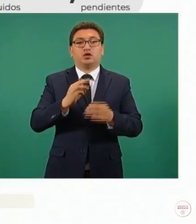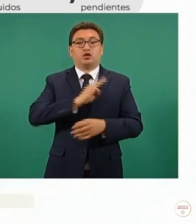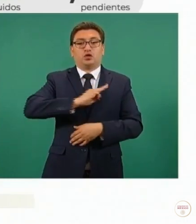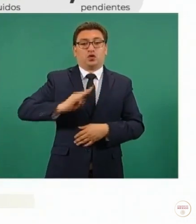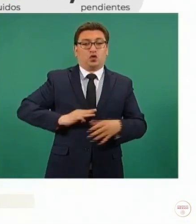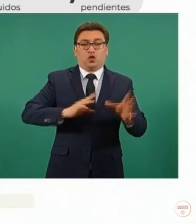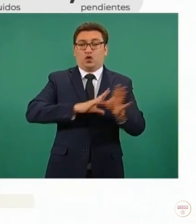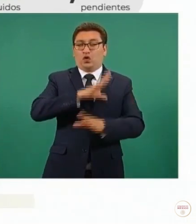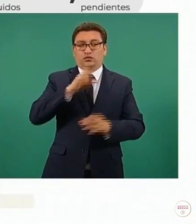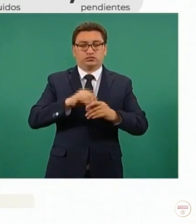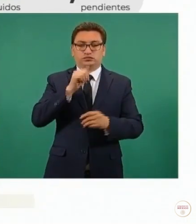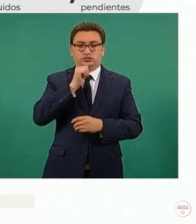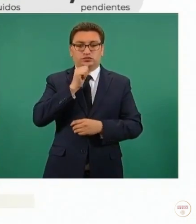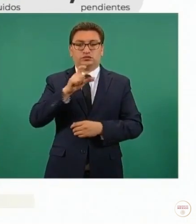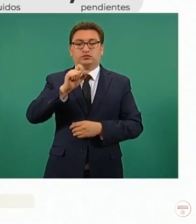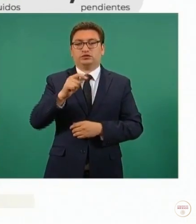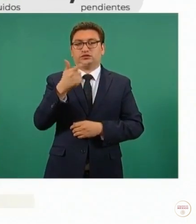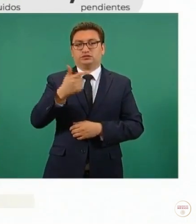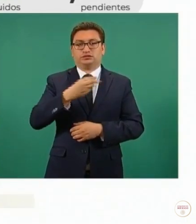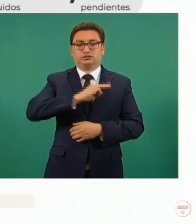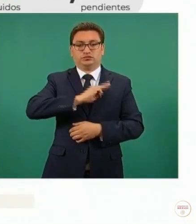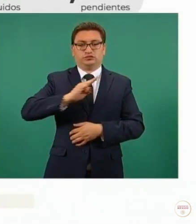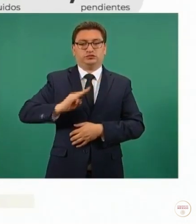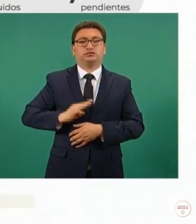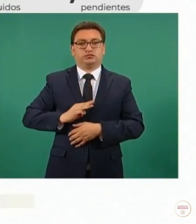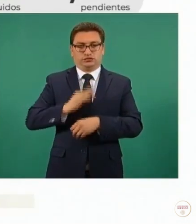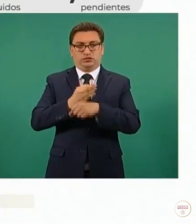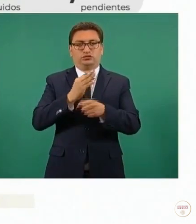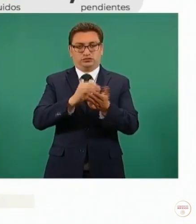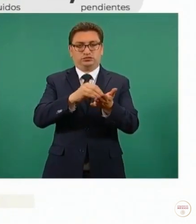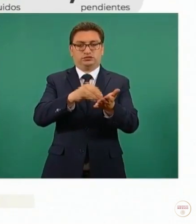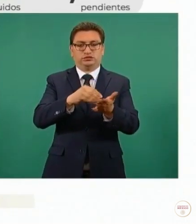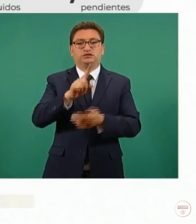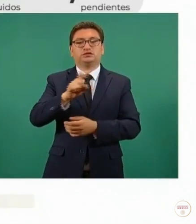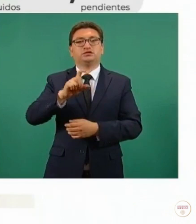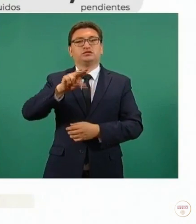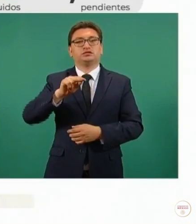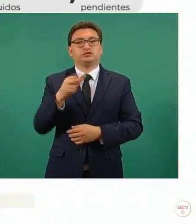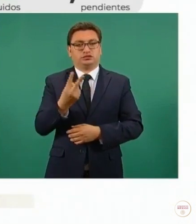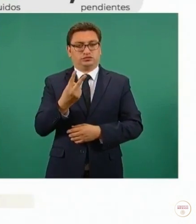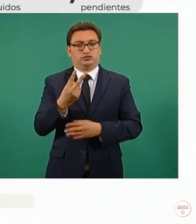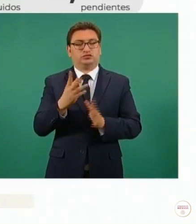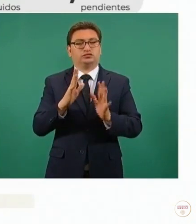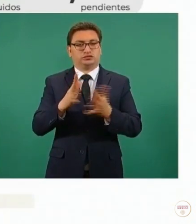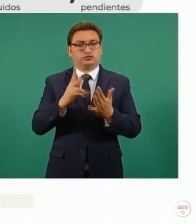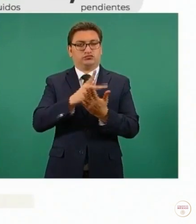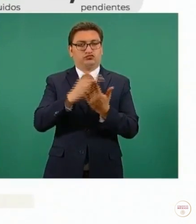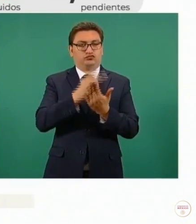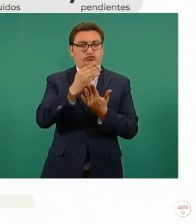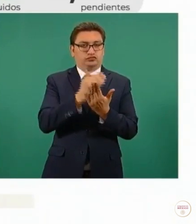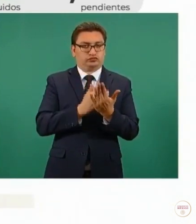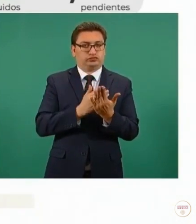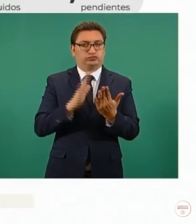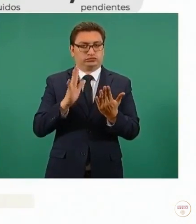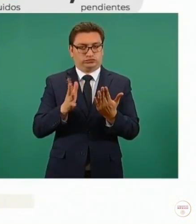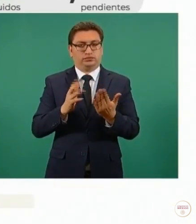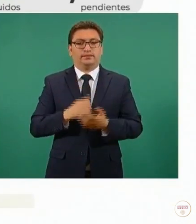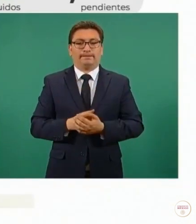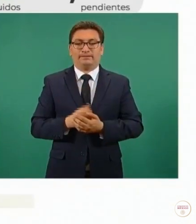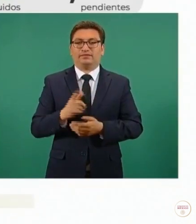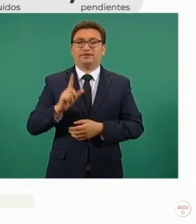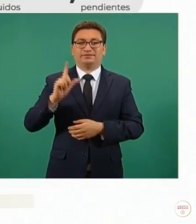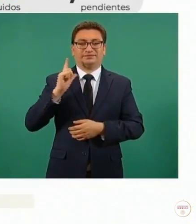municipio. Tenemos 27 municipios en este momento activos, 182 que ya fueron programados, esto lo planteamos